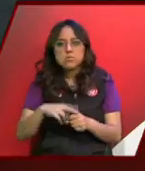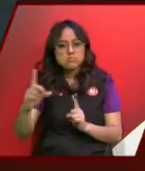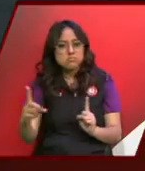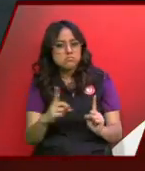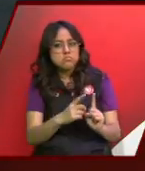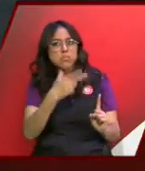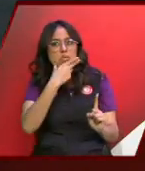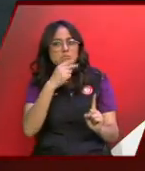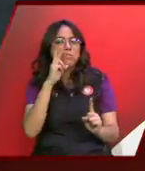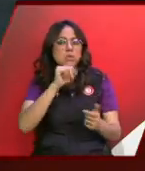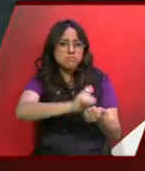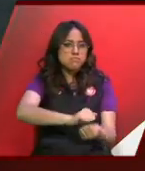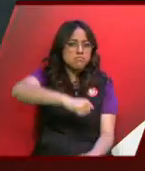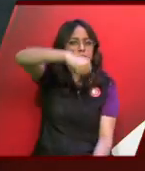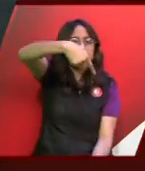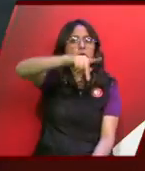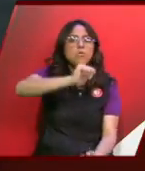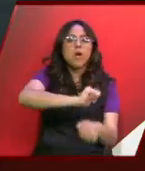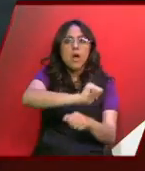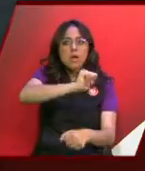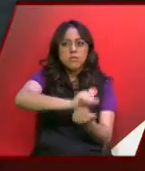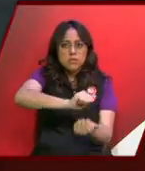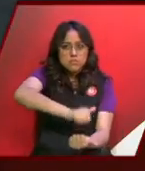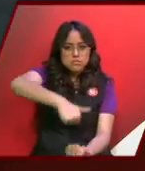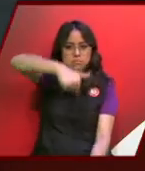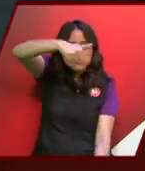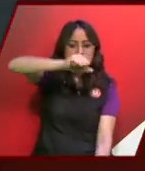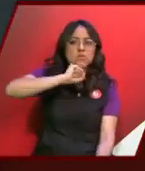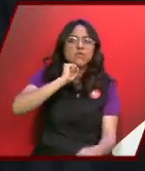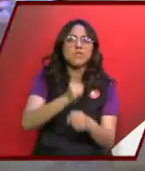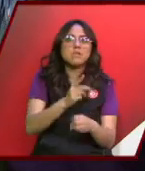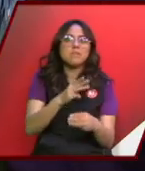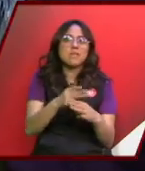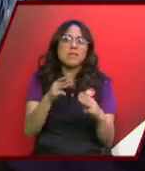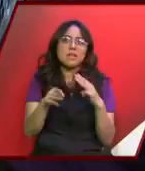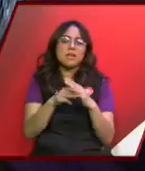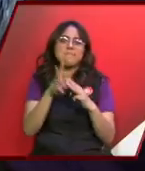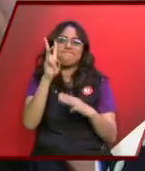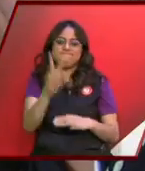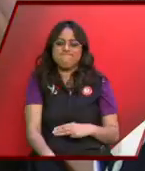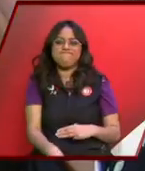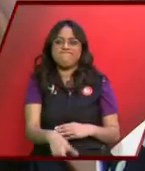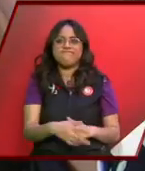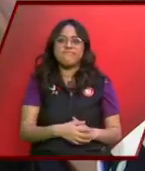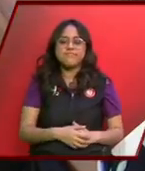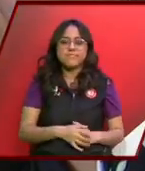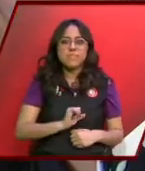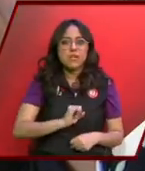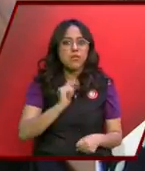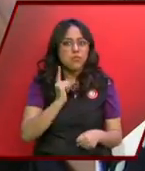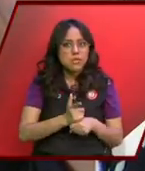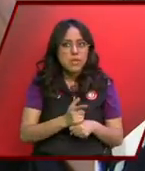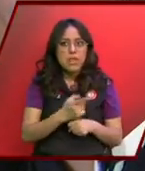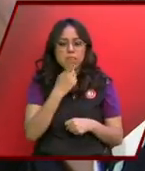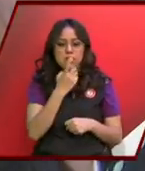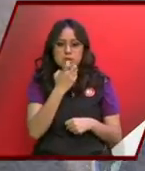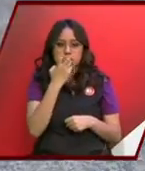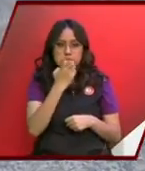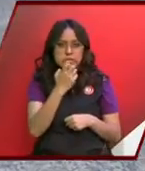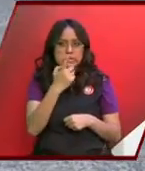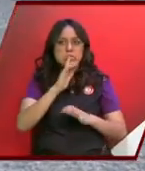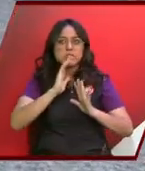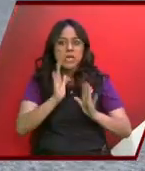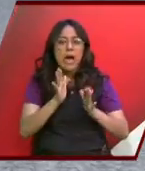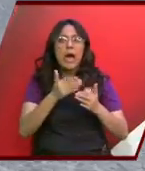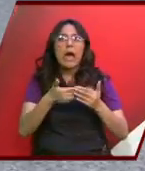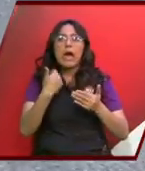conserje que abra su cajuela y efectivamente encuentra el material y explican que esta situación ya se